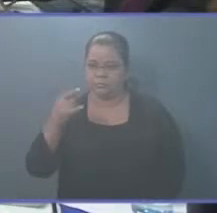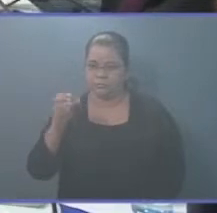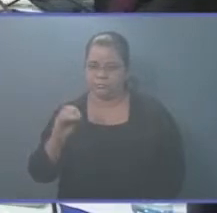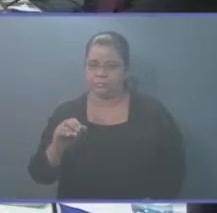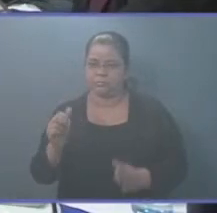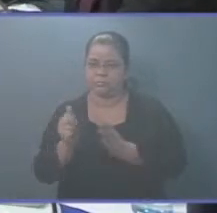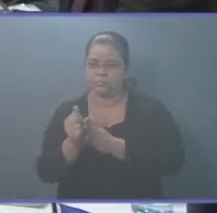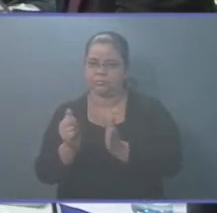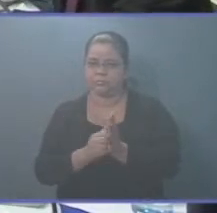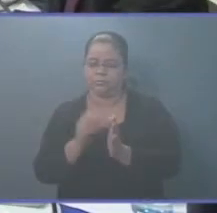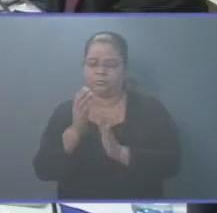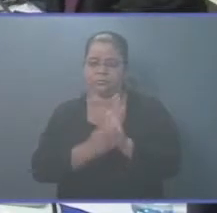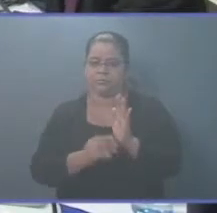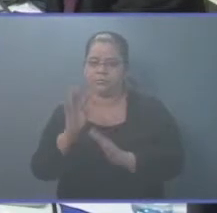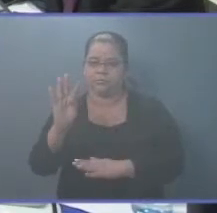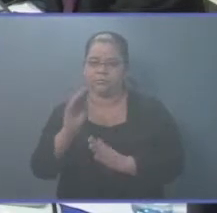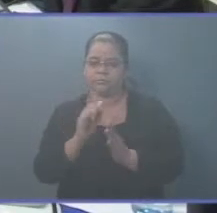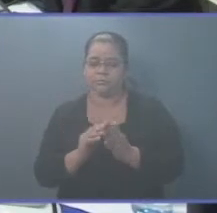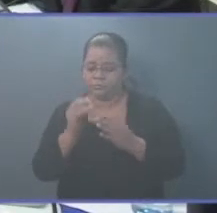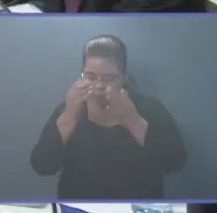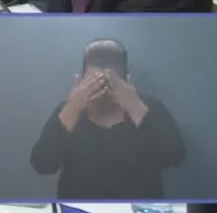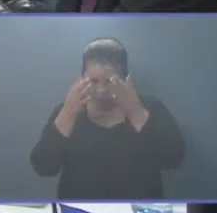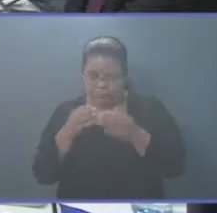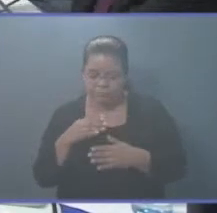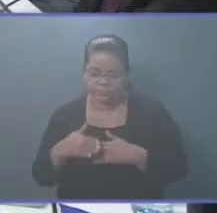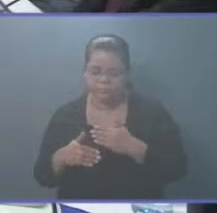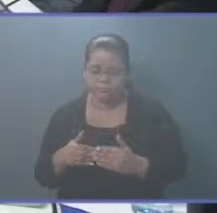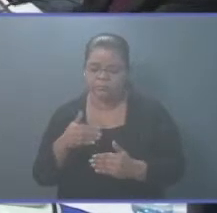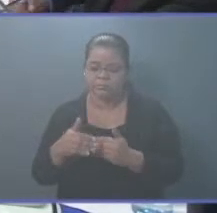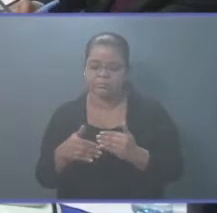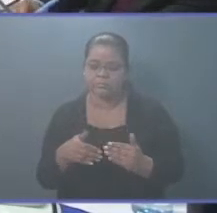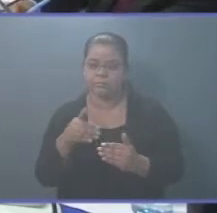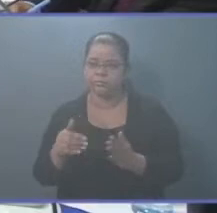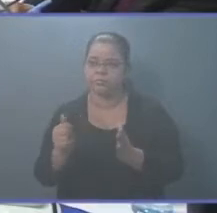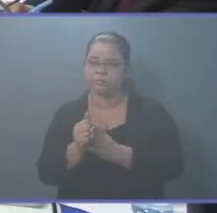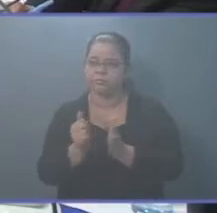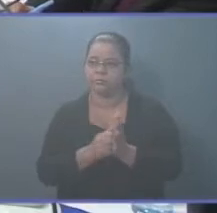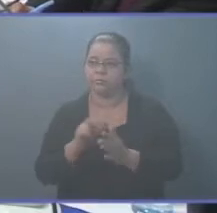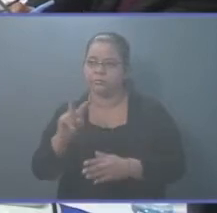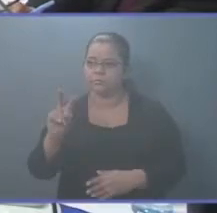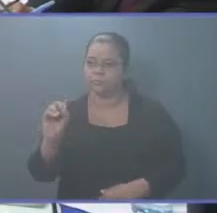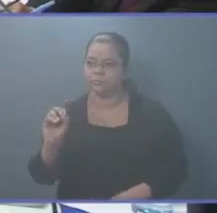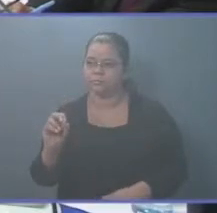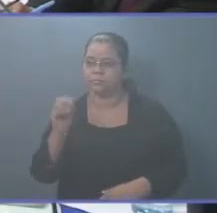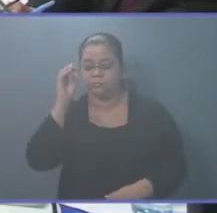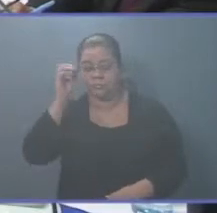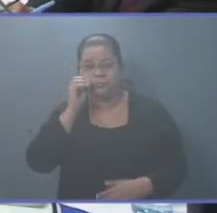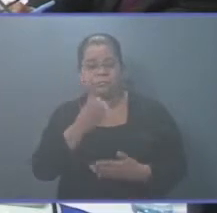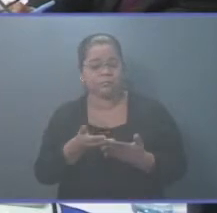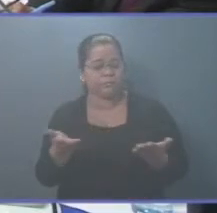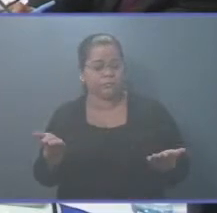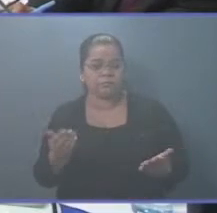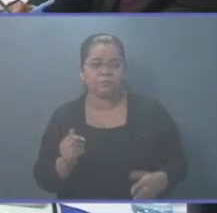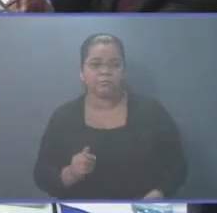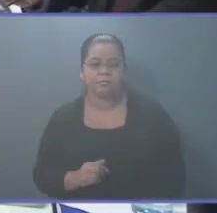al artículo, el capítulo 4, disposiciones procesales, acción penal, artículo 20, observaciones, señores